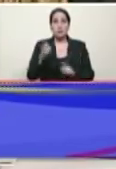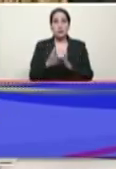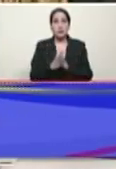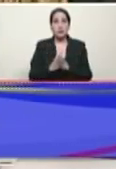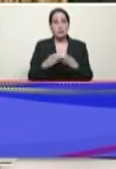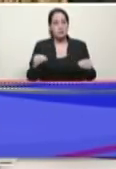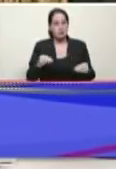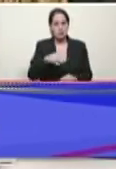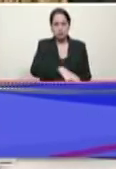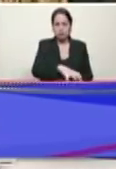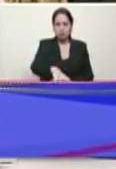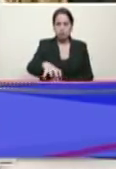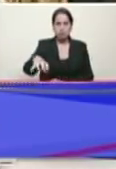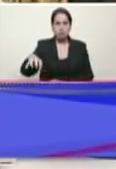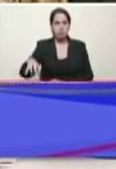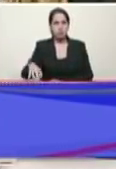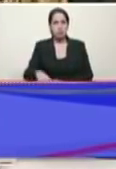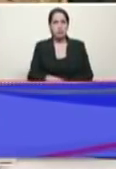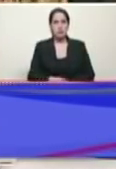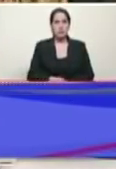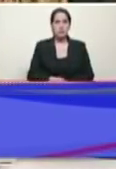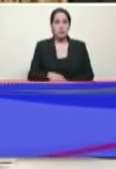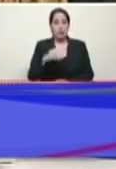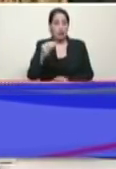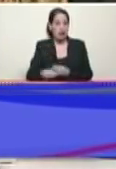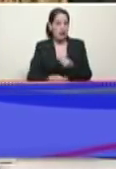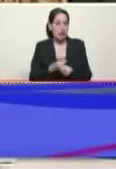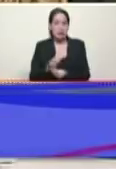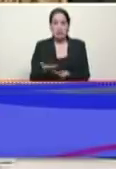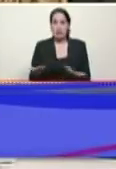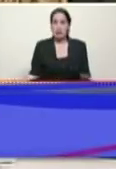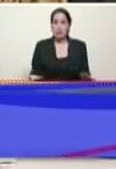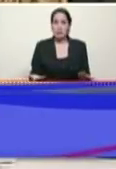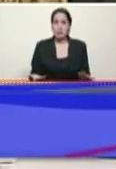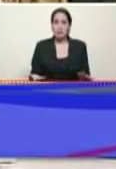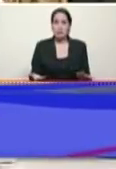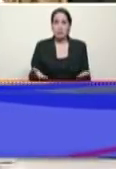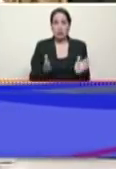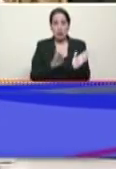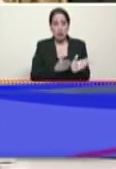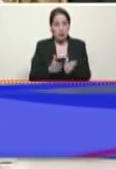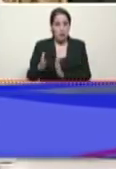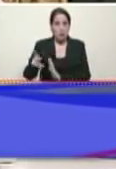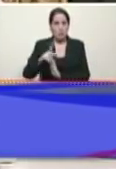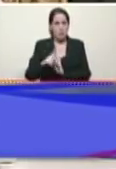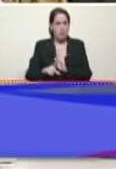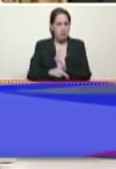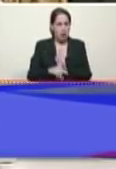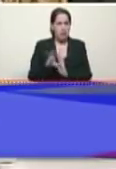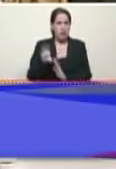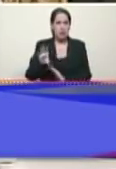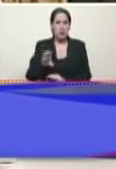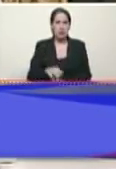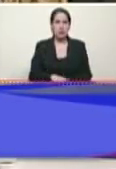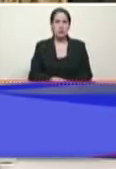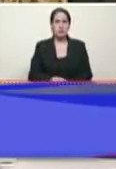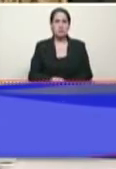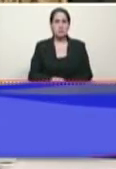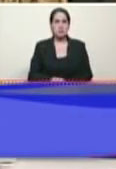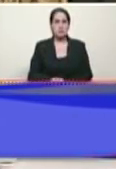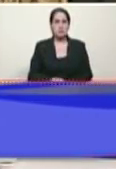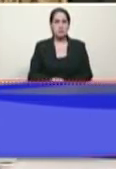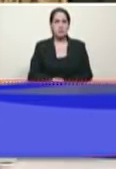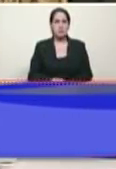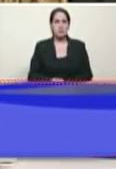cada región. Actuar en correspondencia a los planes del Plan de la Patria. Aquí está, Plan de la